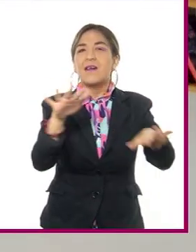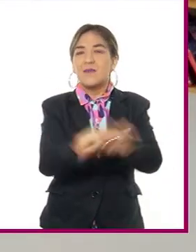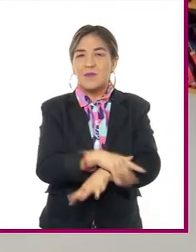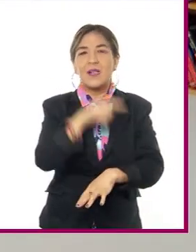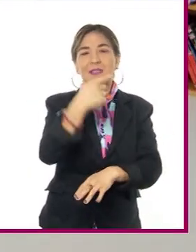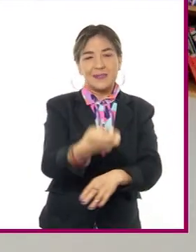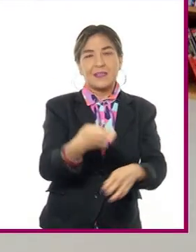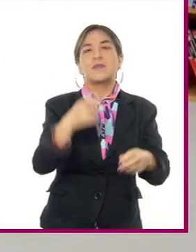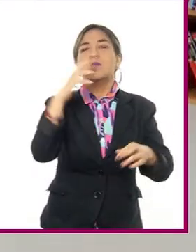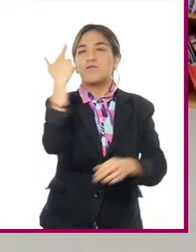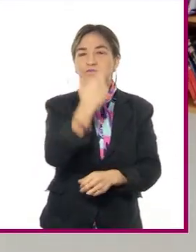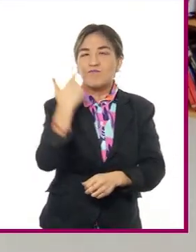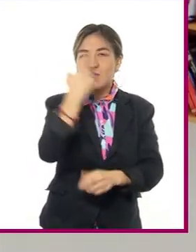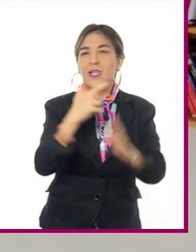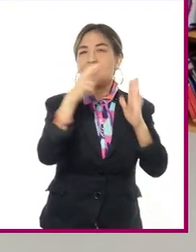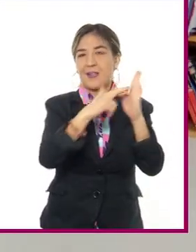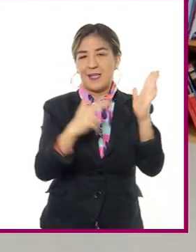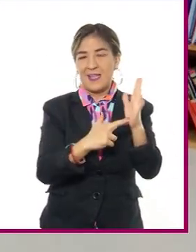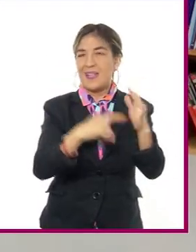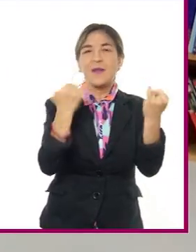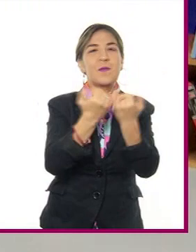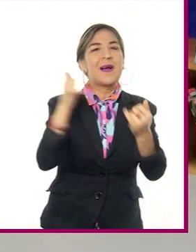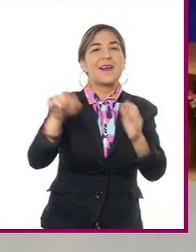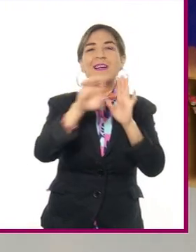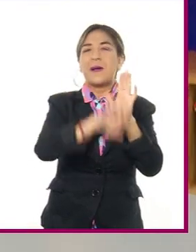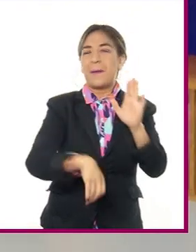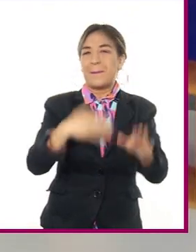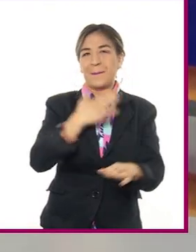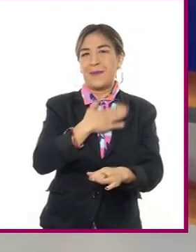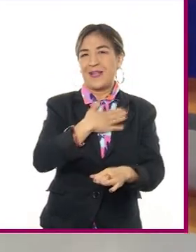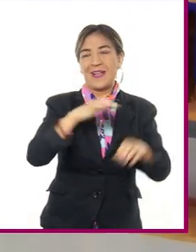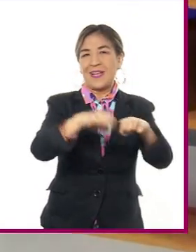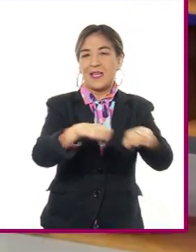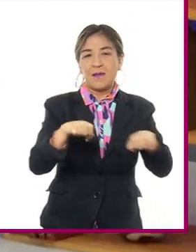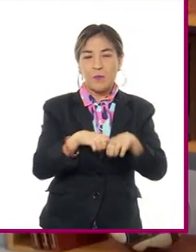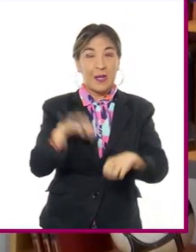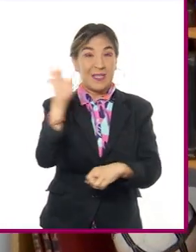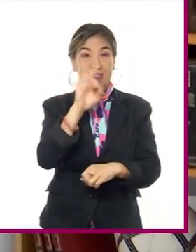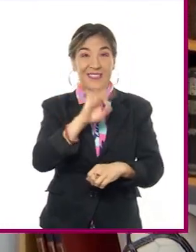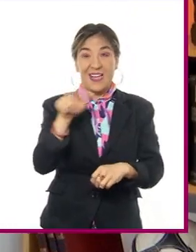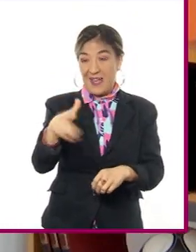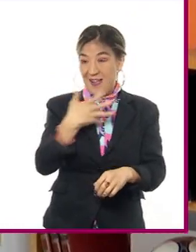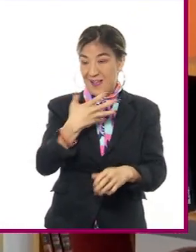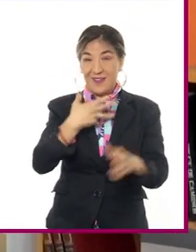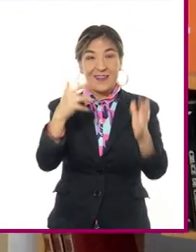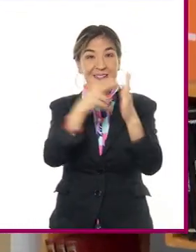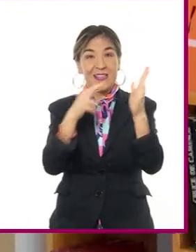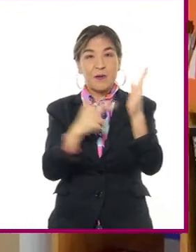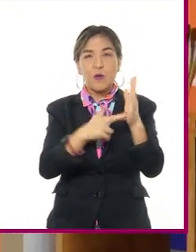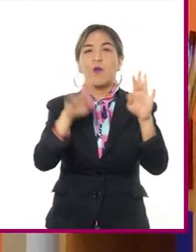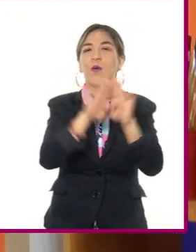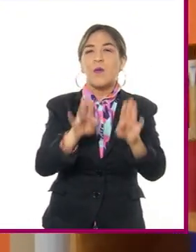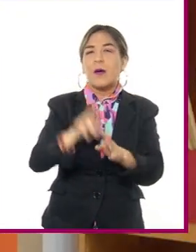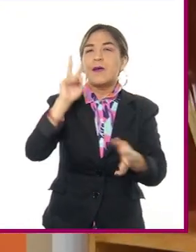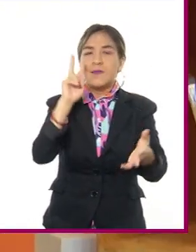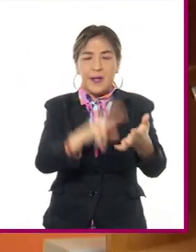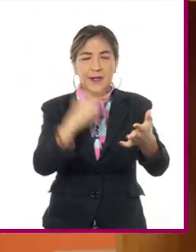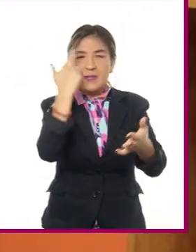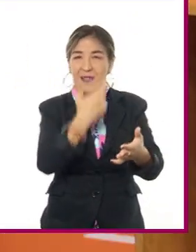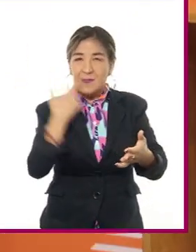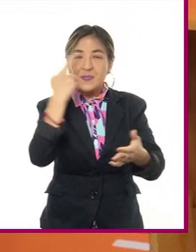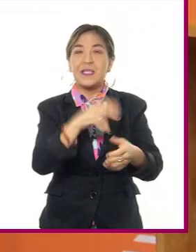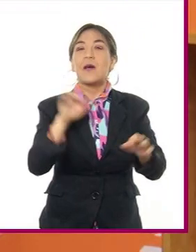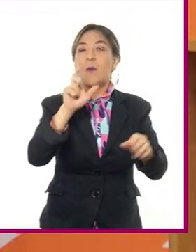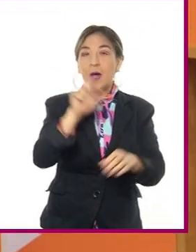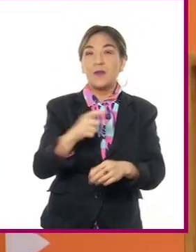y revisión. Como en el ejemplo de mi equipo de voleibol, que si tuviéramos a la mano un reglamento y lo consultamos cada vez que